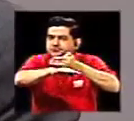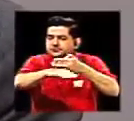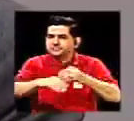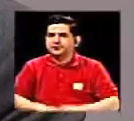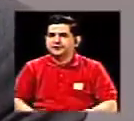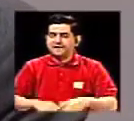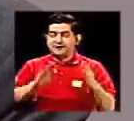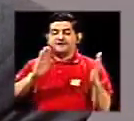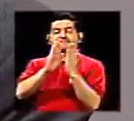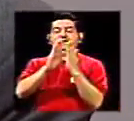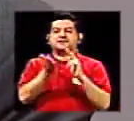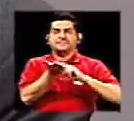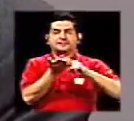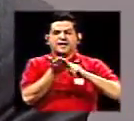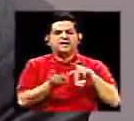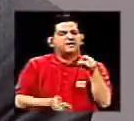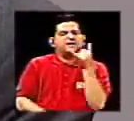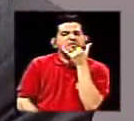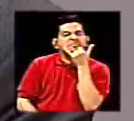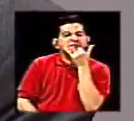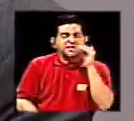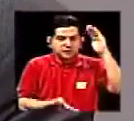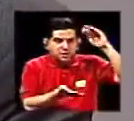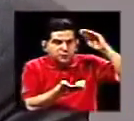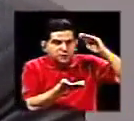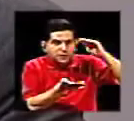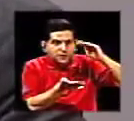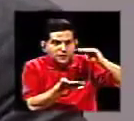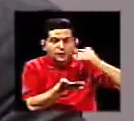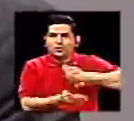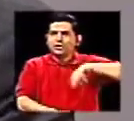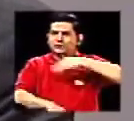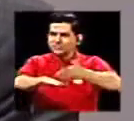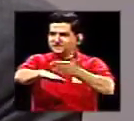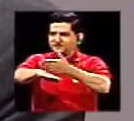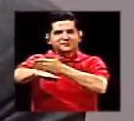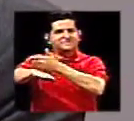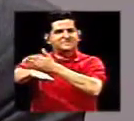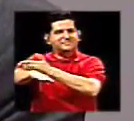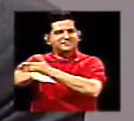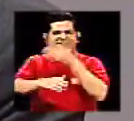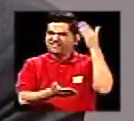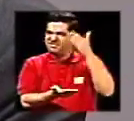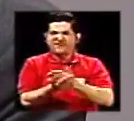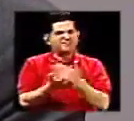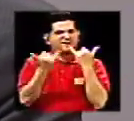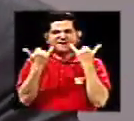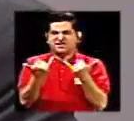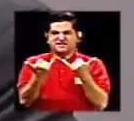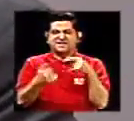Liberación, qué estaba aconteciendo con Liberación, cayendo, cómo estábamos subiendo nosotros, cómo se había estancado y caído